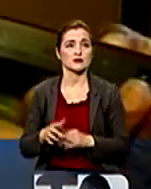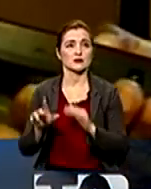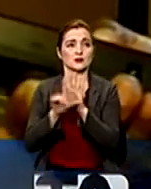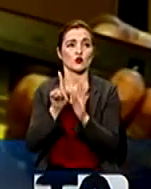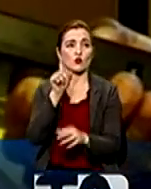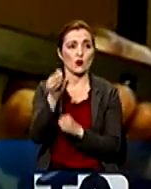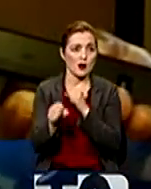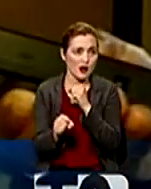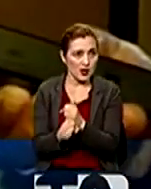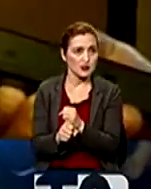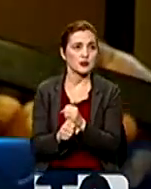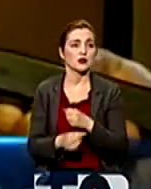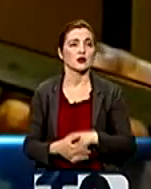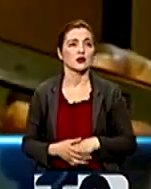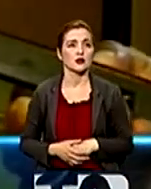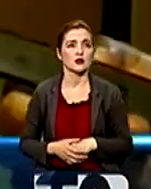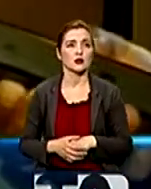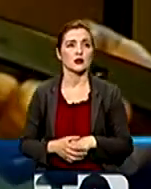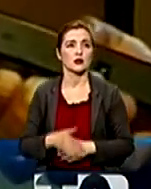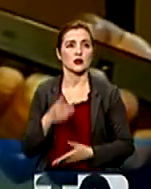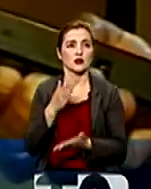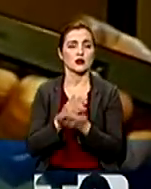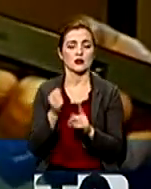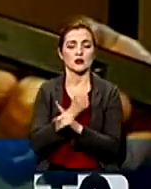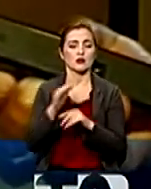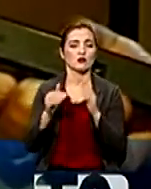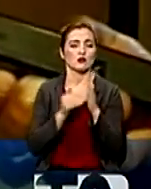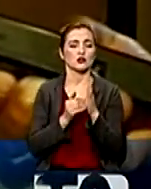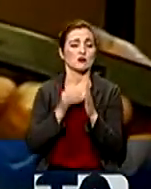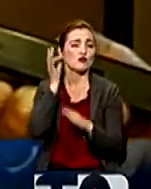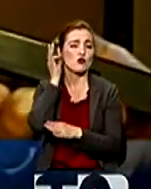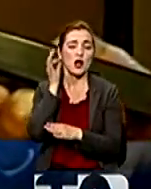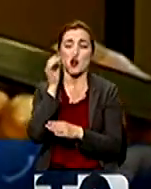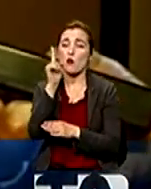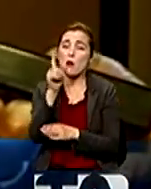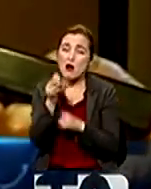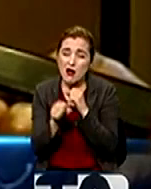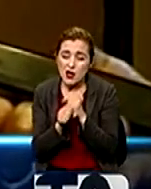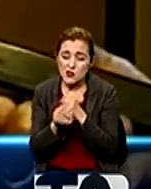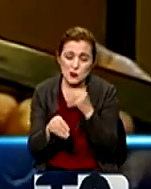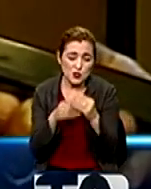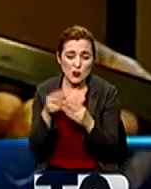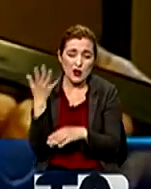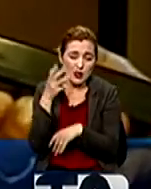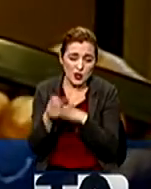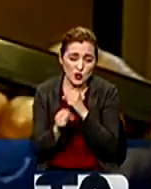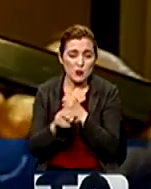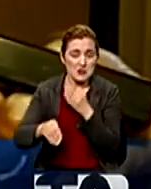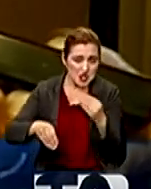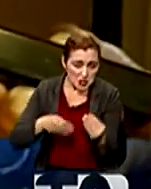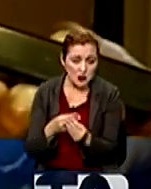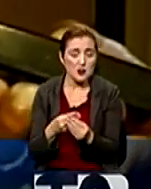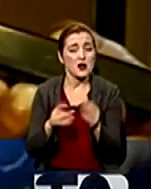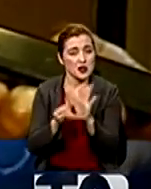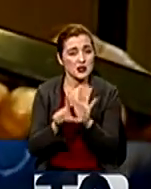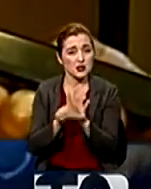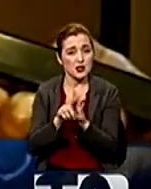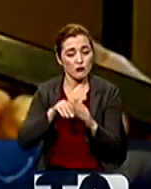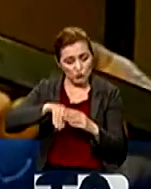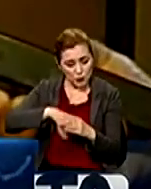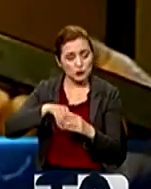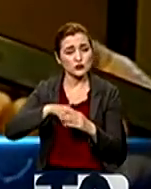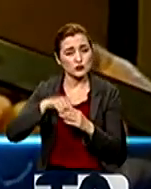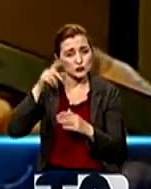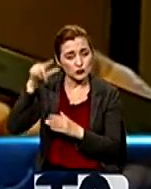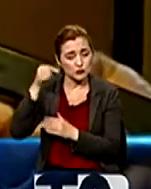un año, la ley para erradicar la violencia contra la mujer. Lo que se invirtió el año pasado de recursos desde